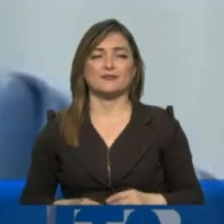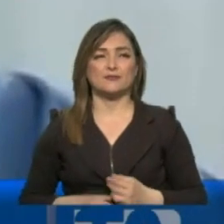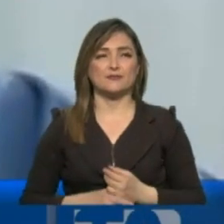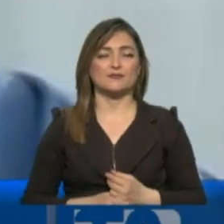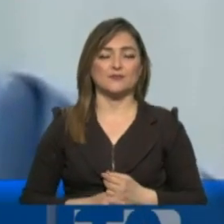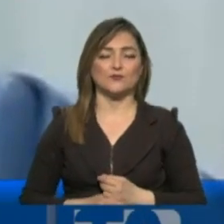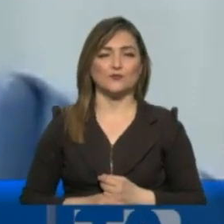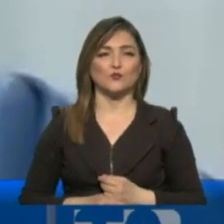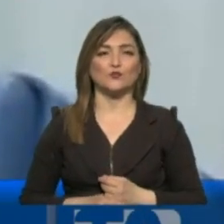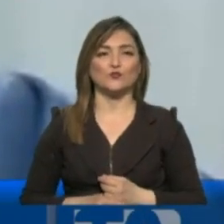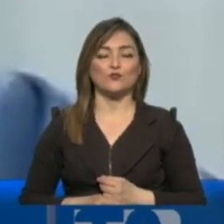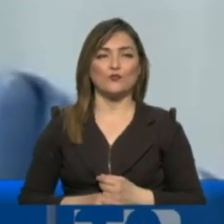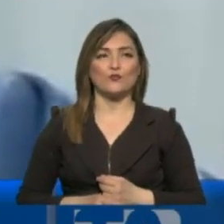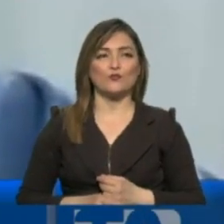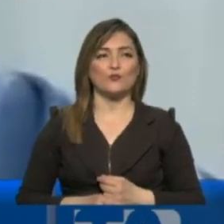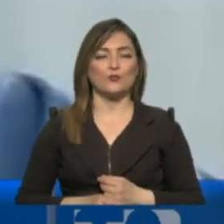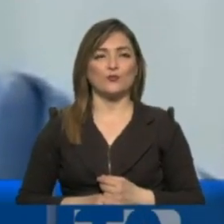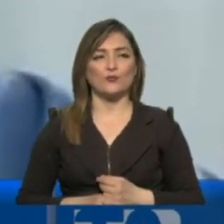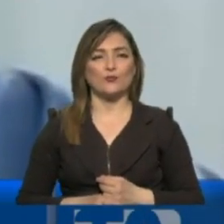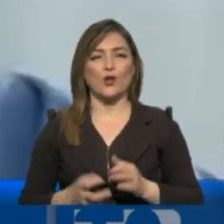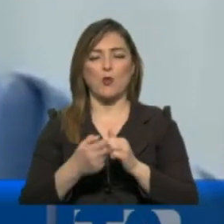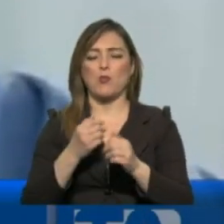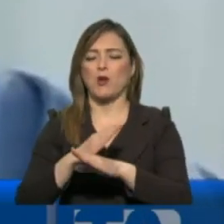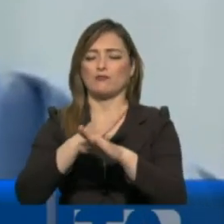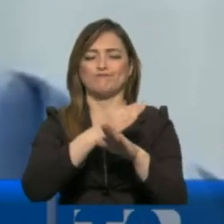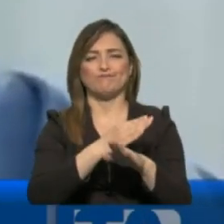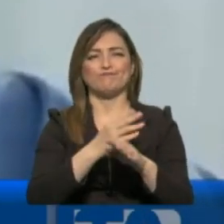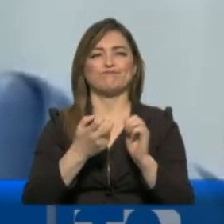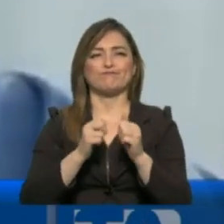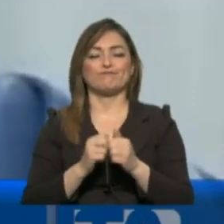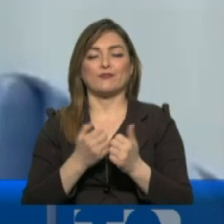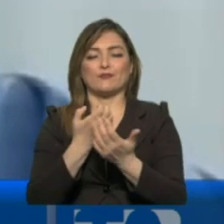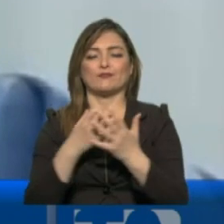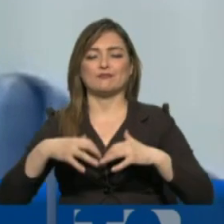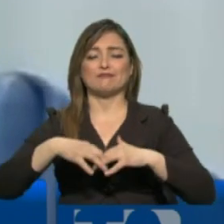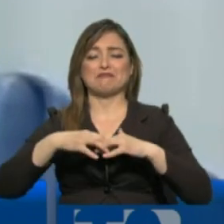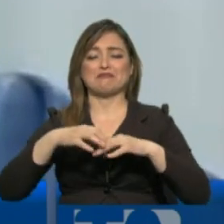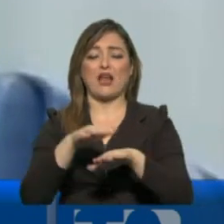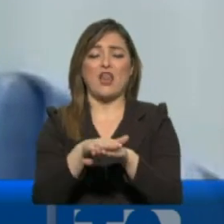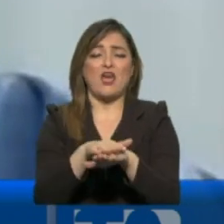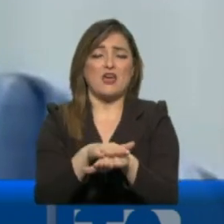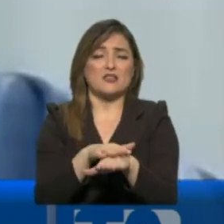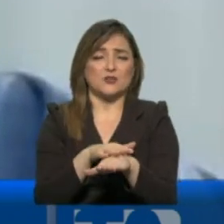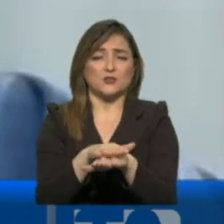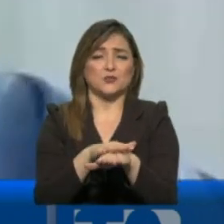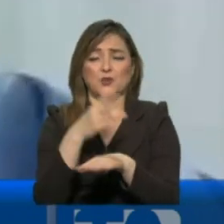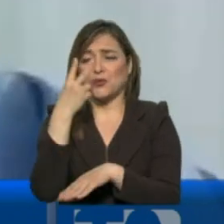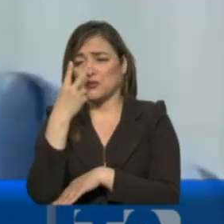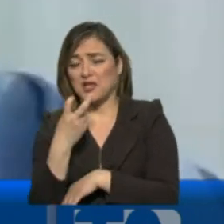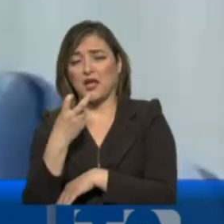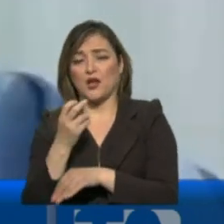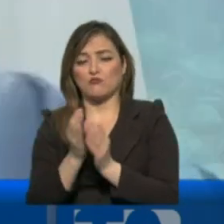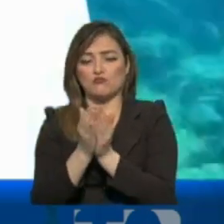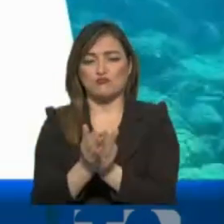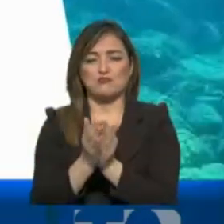al índice de bloqueos o reservas que se ha mantenido y aún más con la reactivación lenta que se sostiene especialmente en hoteles y